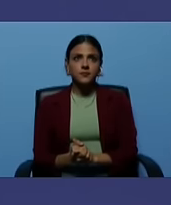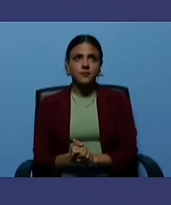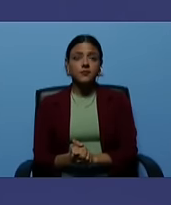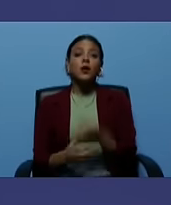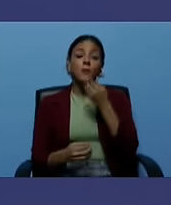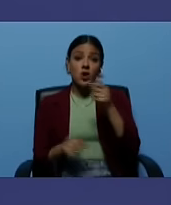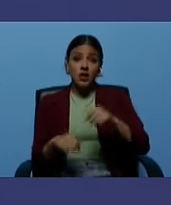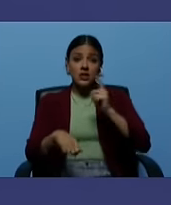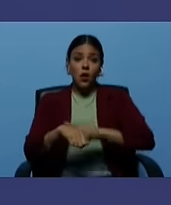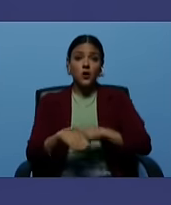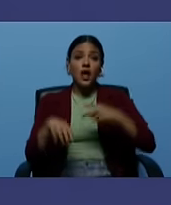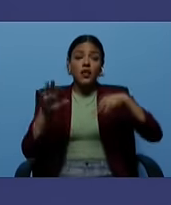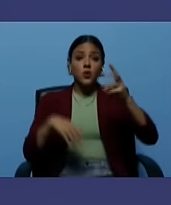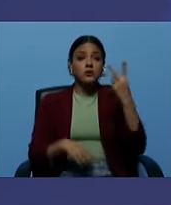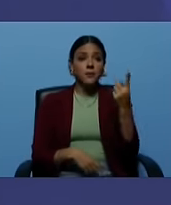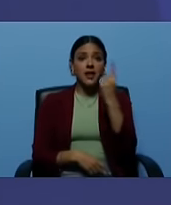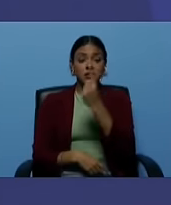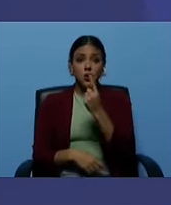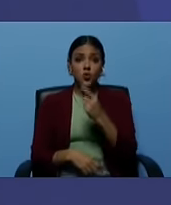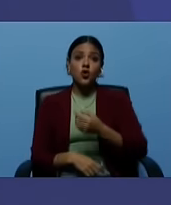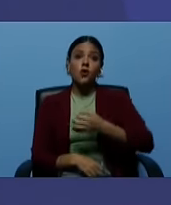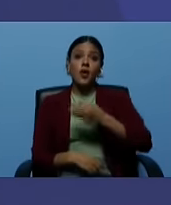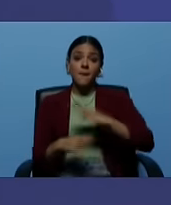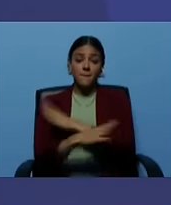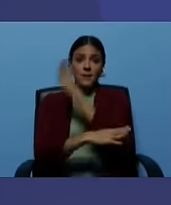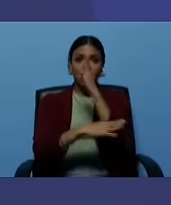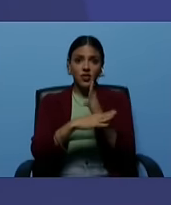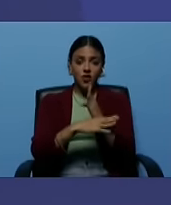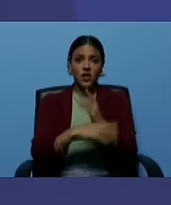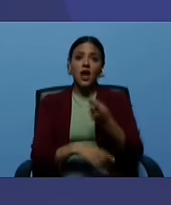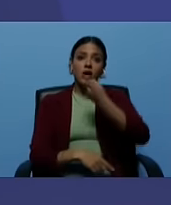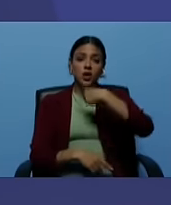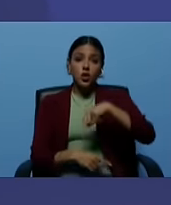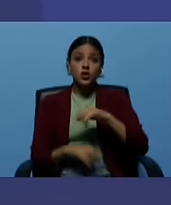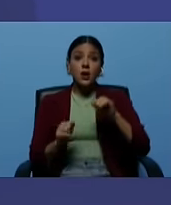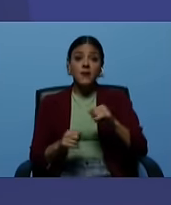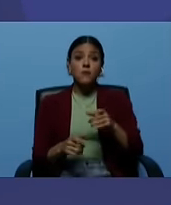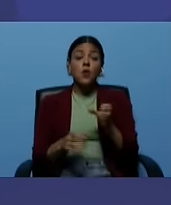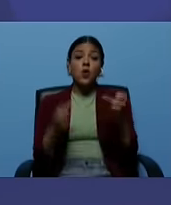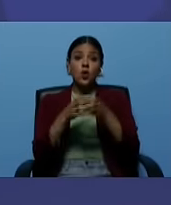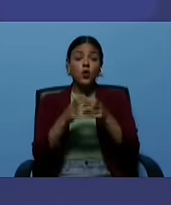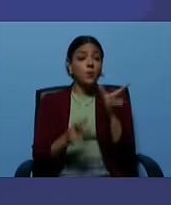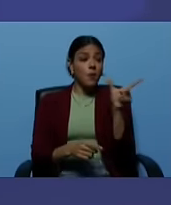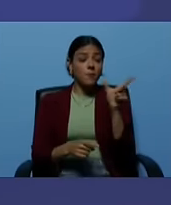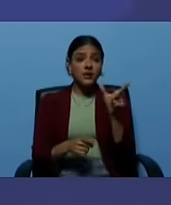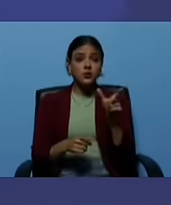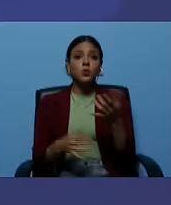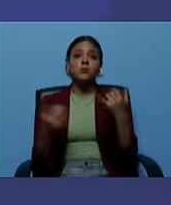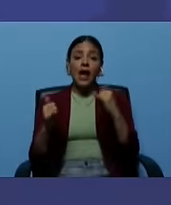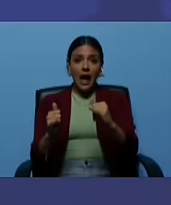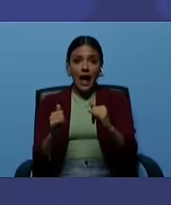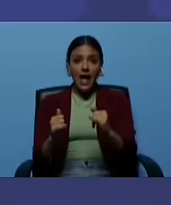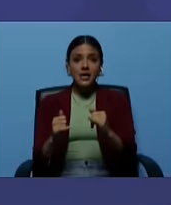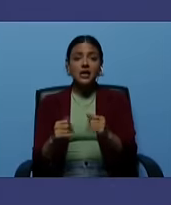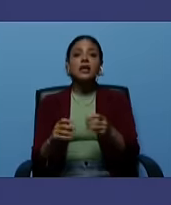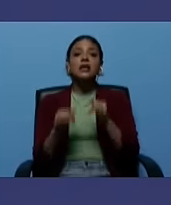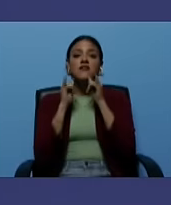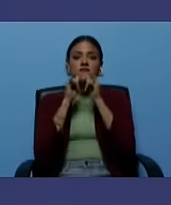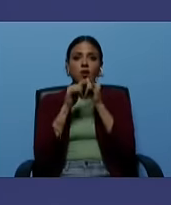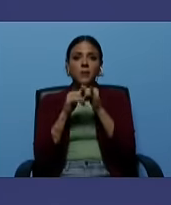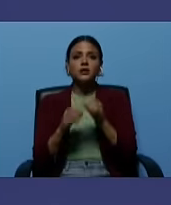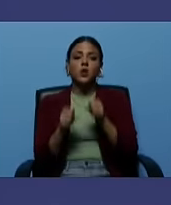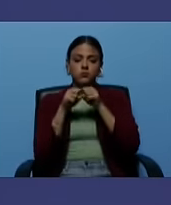Bien, a esta hora, 12, 21 minutos del mediodía, a esta hora el Partido Socialista Unido de Venezuela ofrece